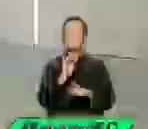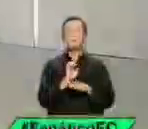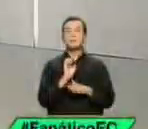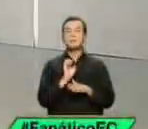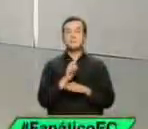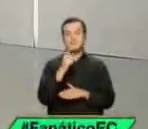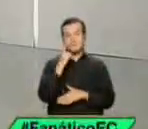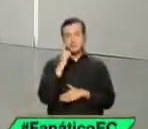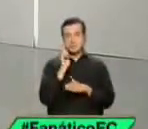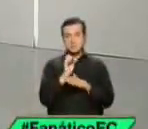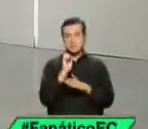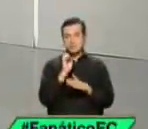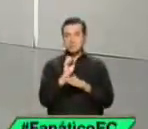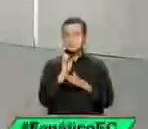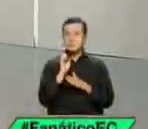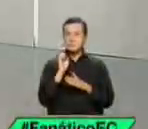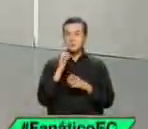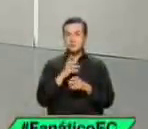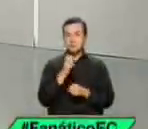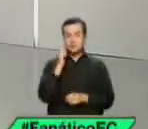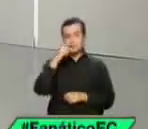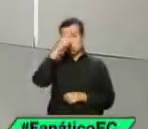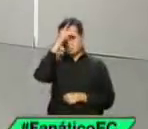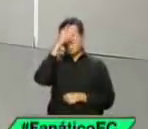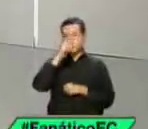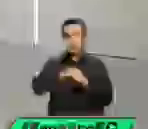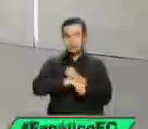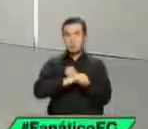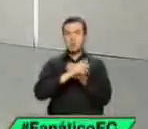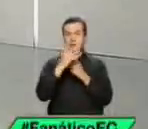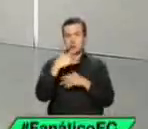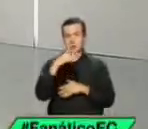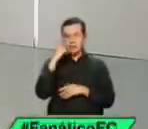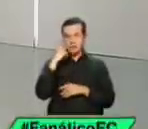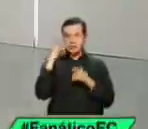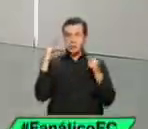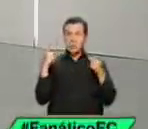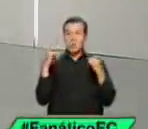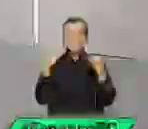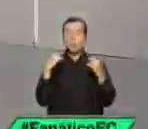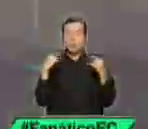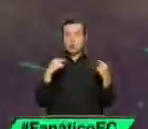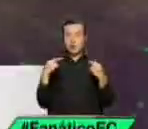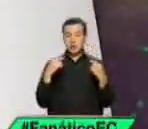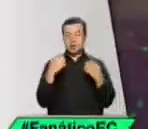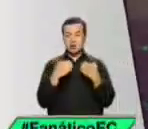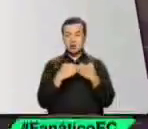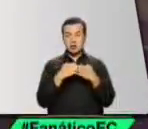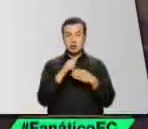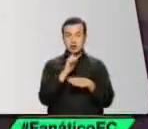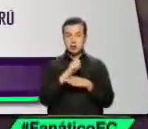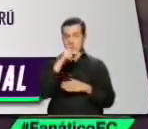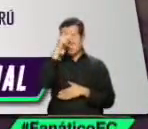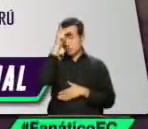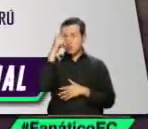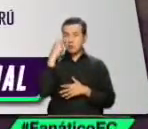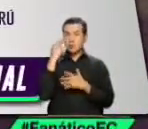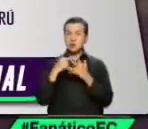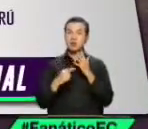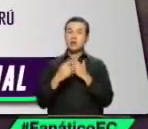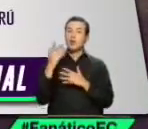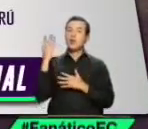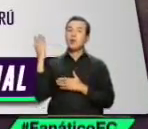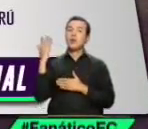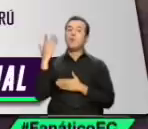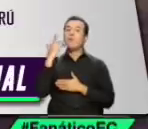como se anunciaba por parte de la Federación Peruana de Fútbol, ya se definió el partido amistoso frente a la selección ecuatoriana. Revisamos el lugar,